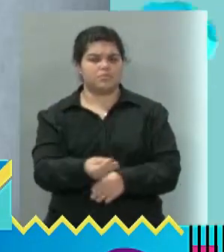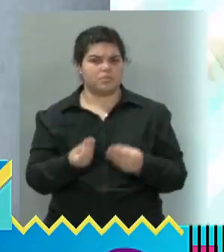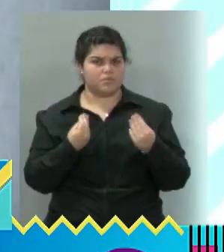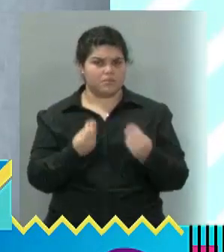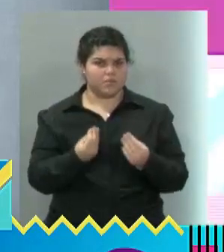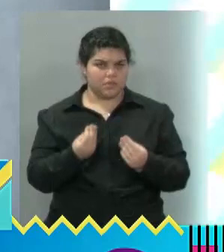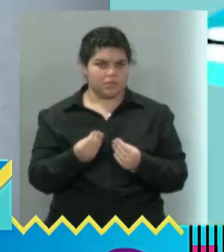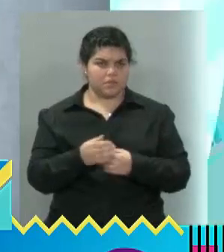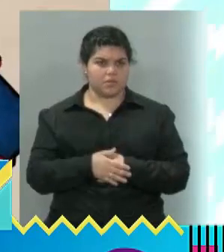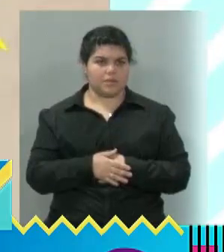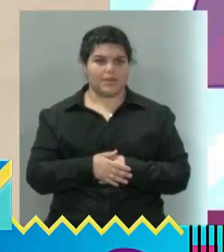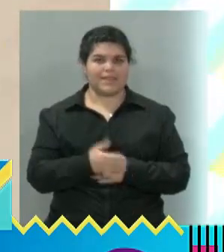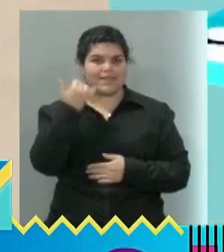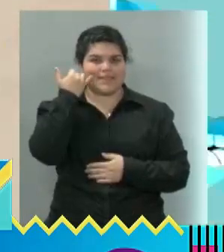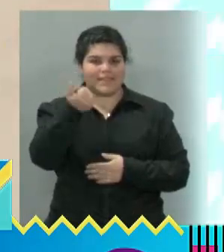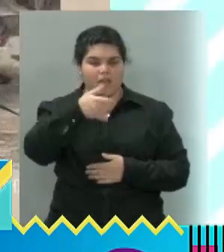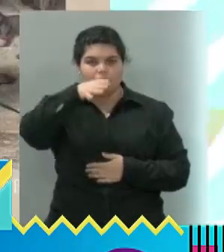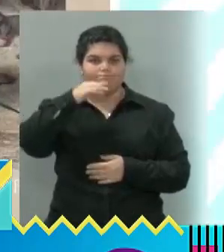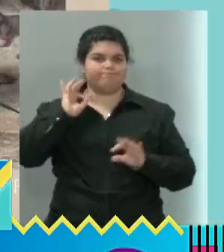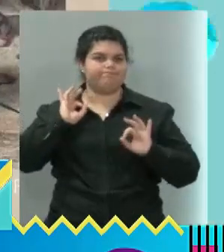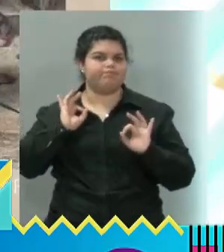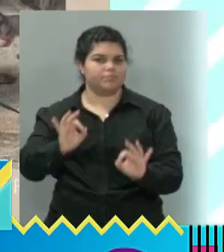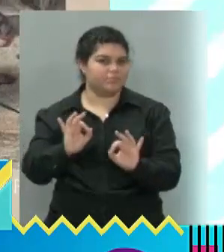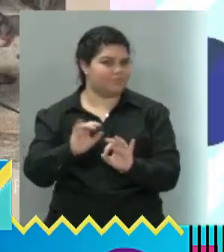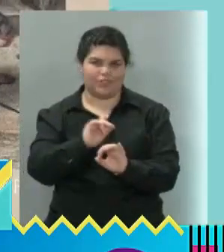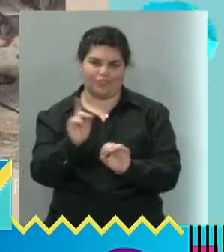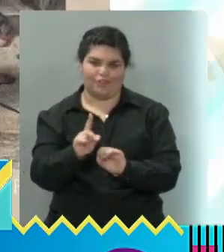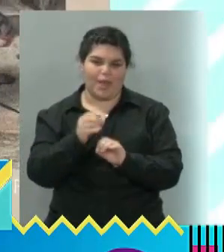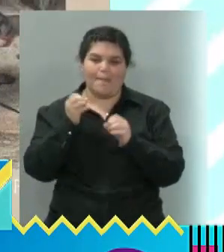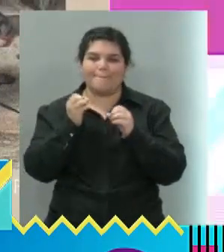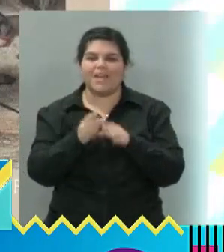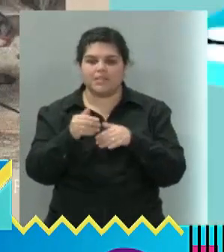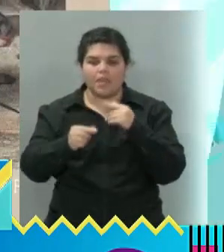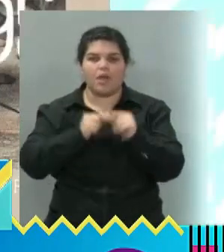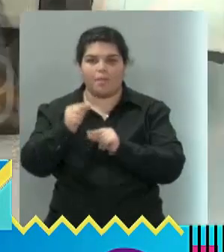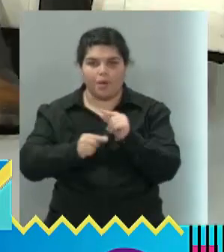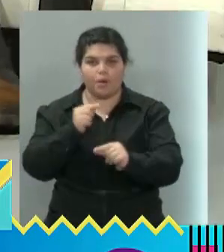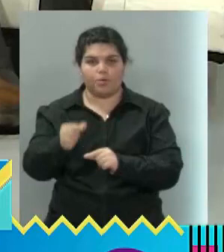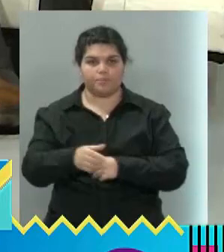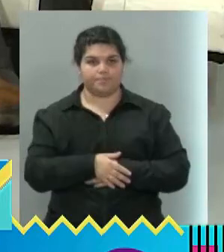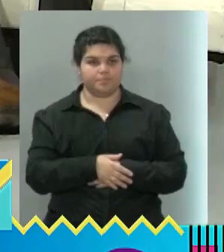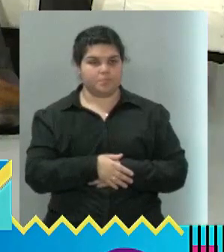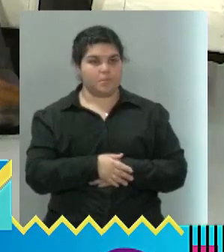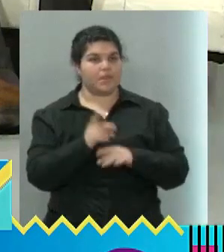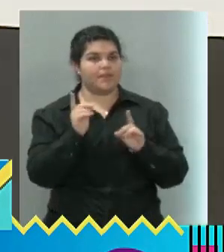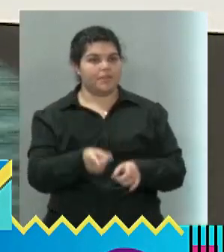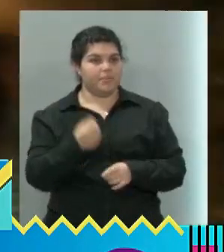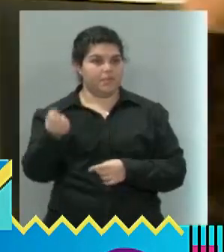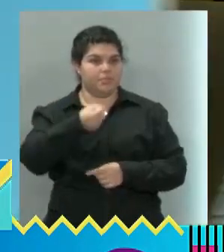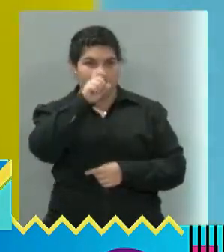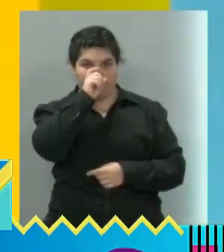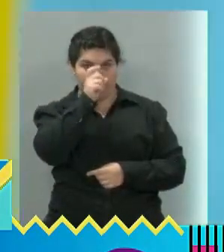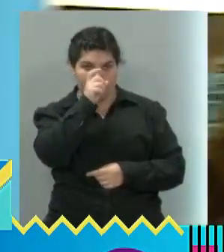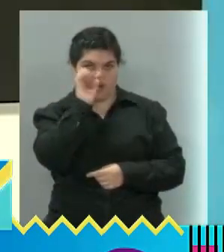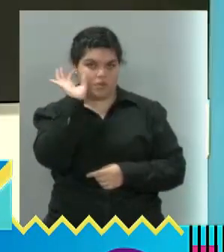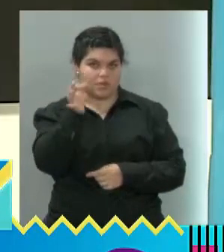independencia estuviera absolutamente acababa lograda. De nacer, claro, recién. Claro. Bueno, no me quiero olvidar tampoco de Belgrano.